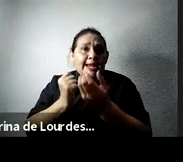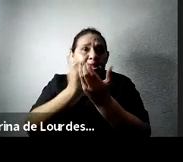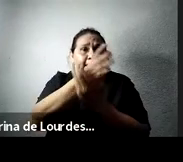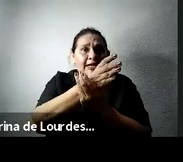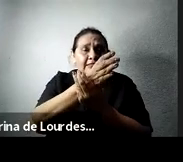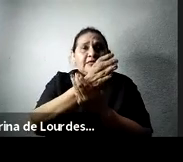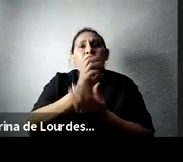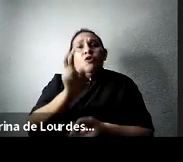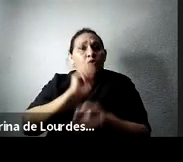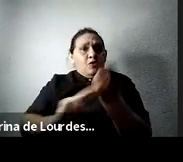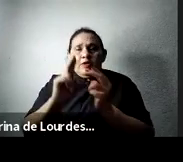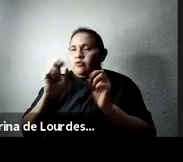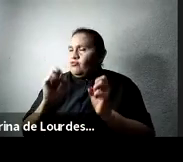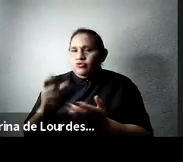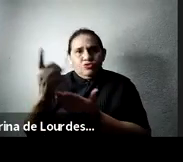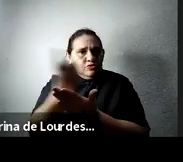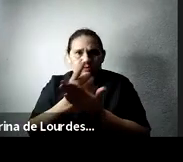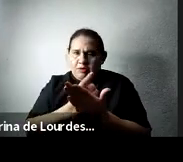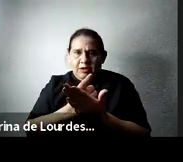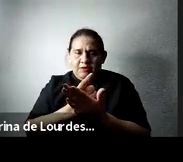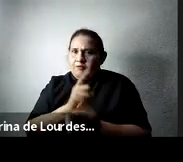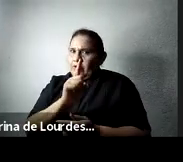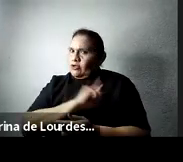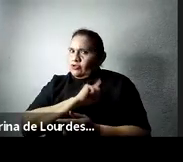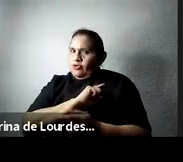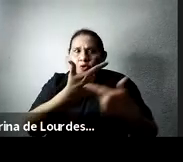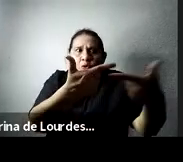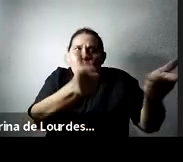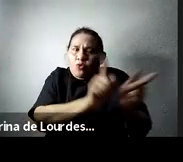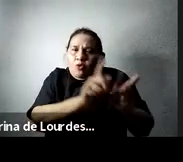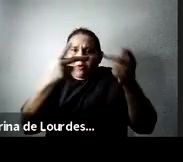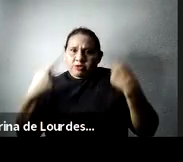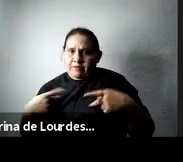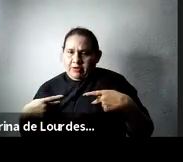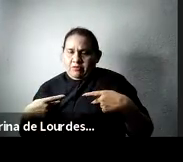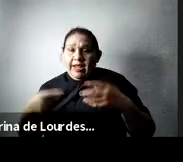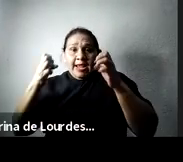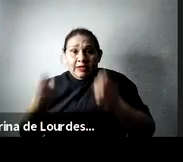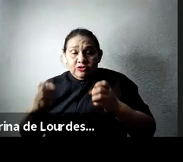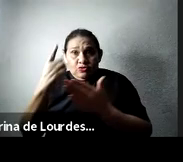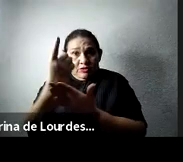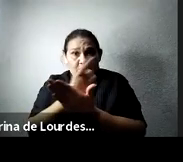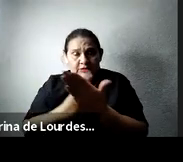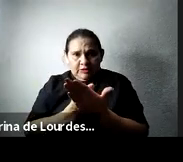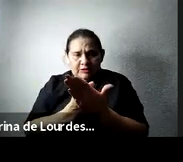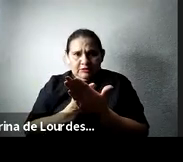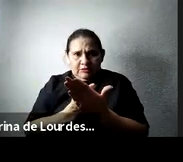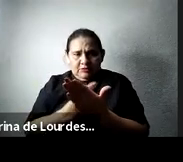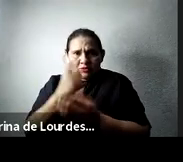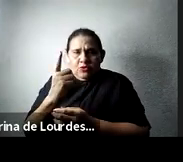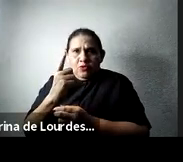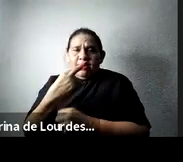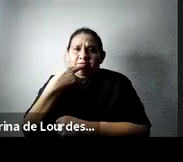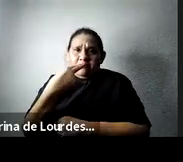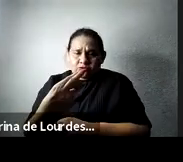sea, no estoy diseñando específicamente para un grupo de personas, sino simplemente estoy diseñando, ¿no? Una